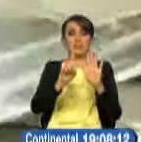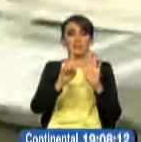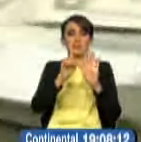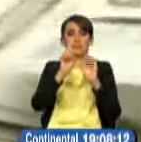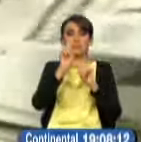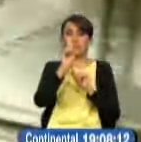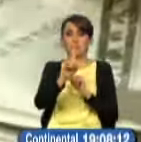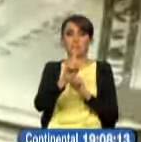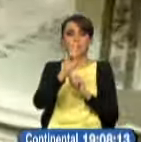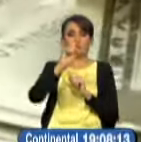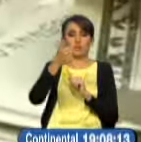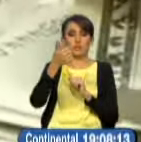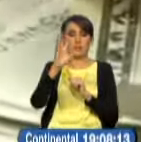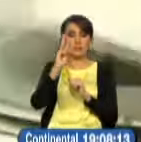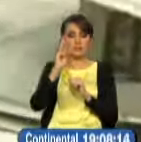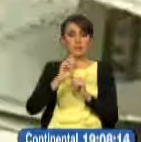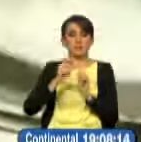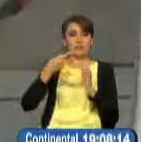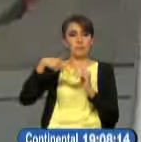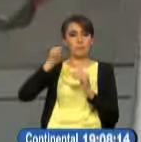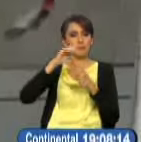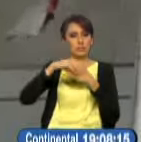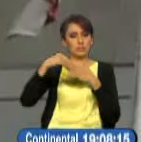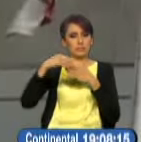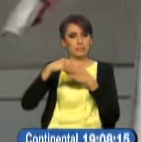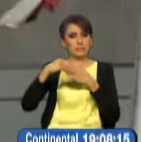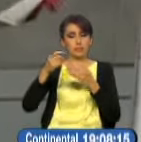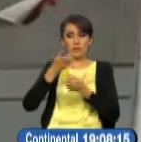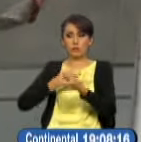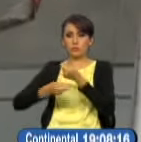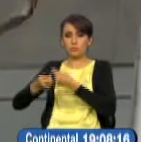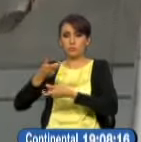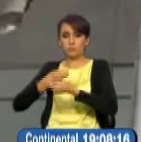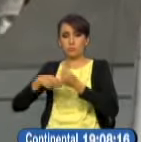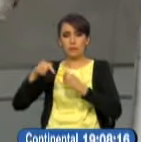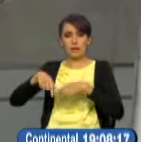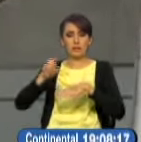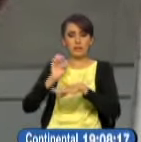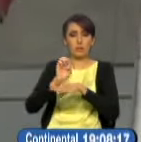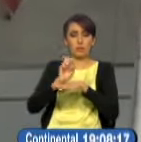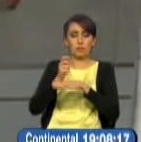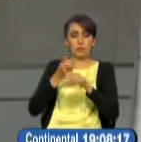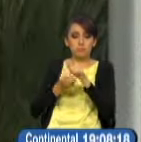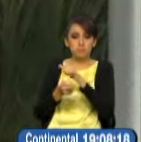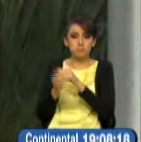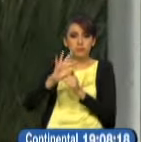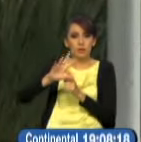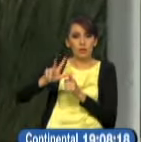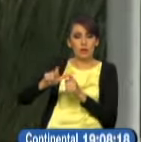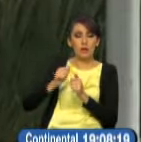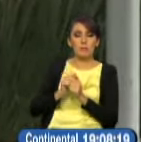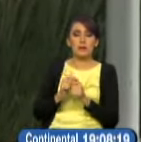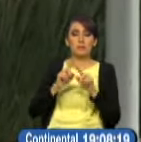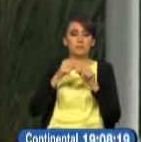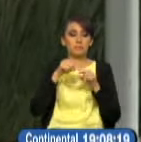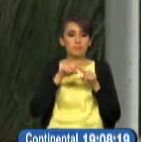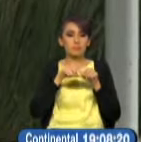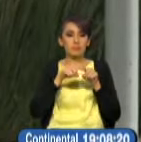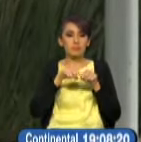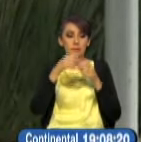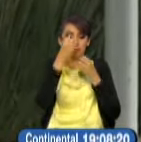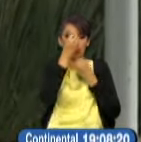$116 millones habría sido la utilidad que la empresa Odebrecht obtuvo en Ecuador por supuestos actos de corrupción, según el informe del